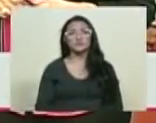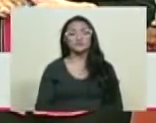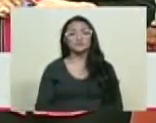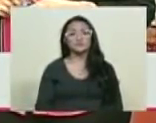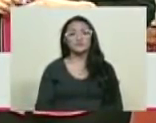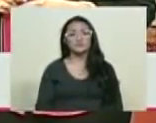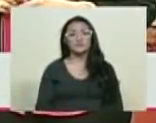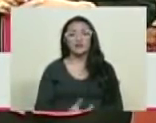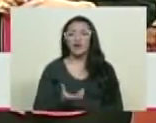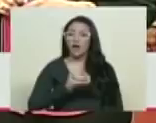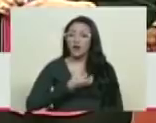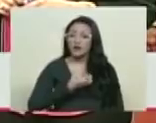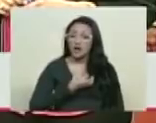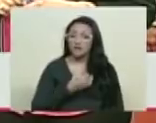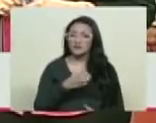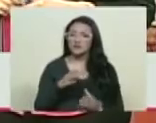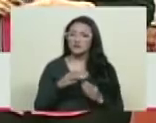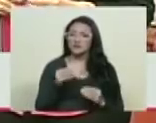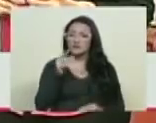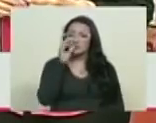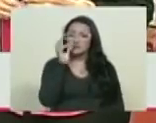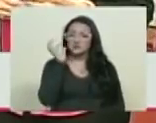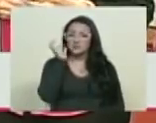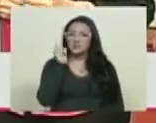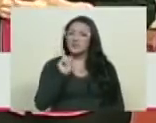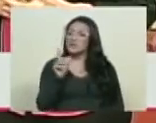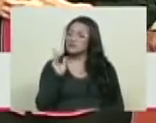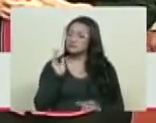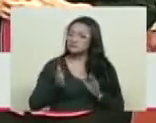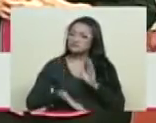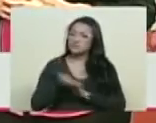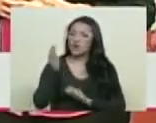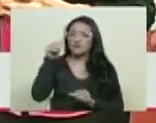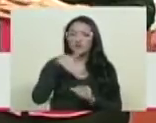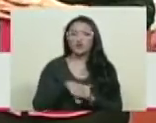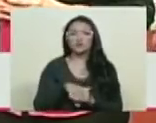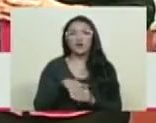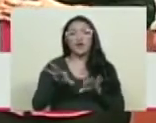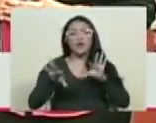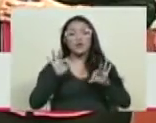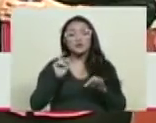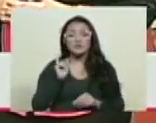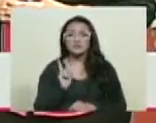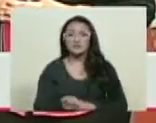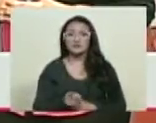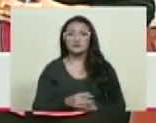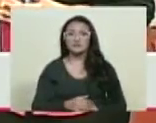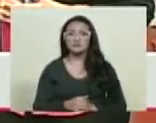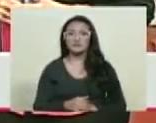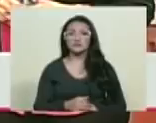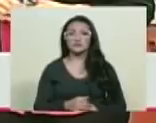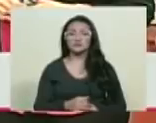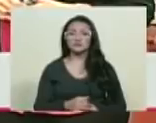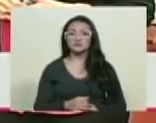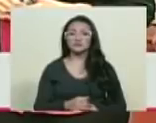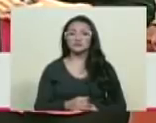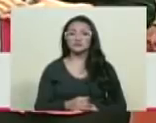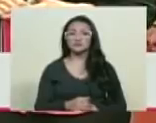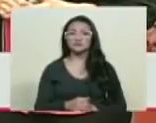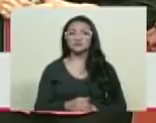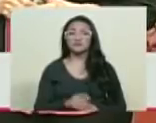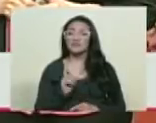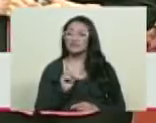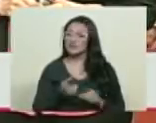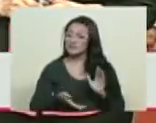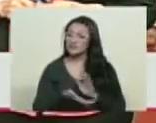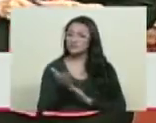caso alcaldes y alcaldesas hay que salir a votar a elegir hay que salir compatriotas hay que